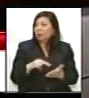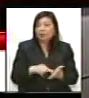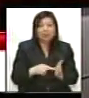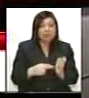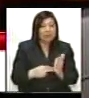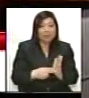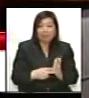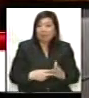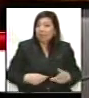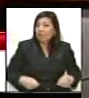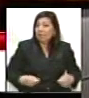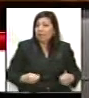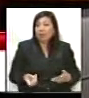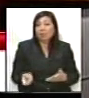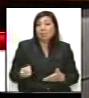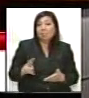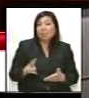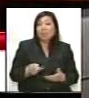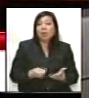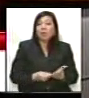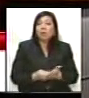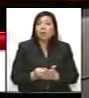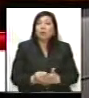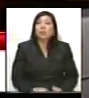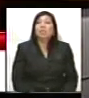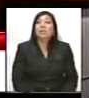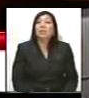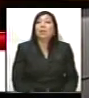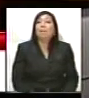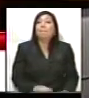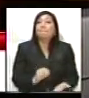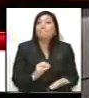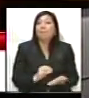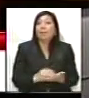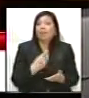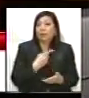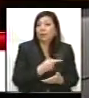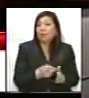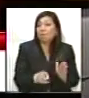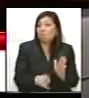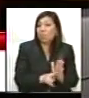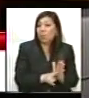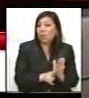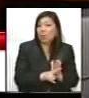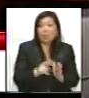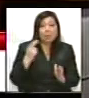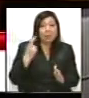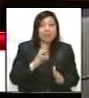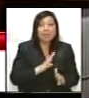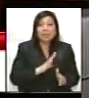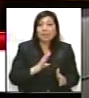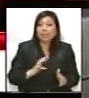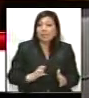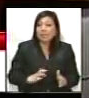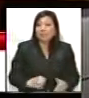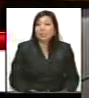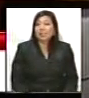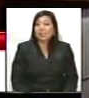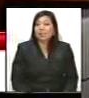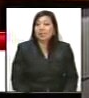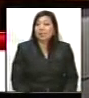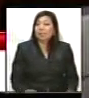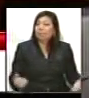iniciativa de gasto en incremento de costos en expresión de la voluntad política del estado e